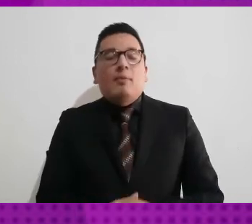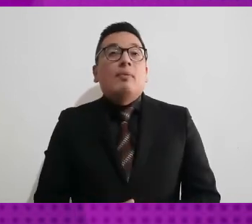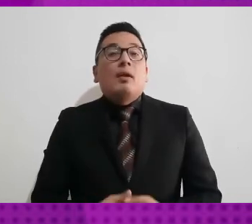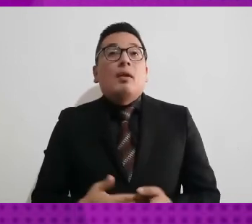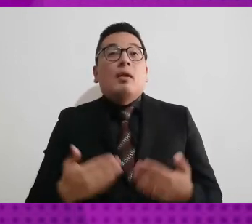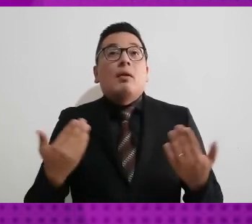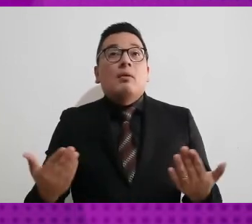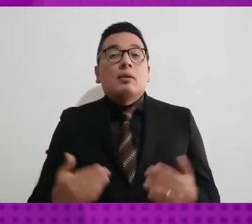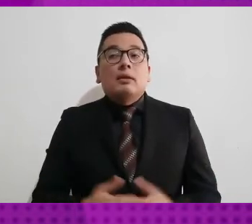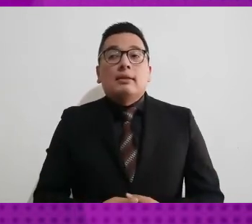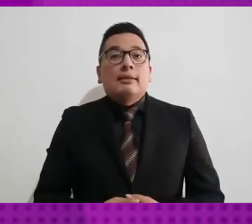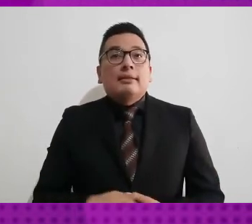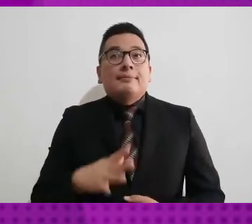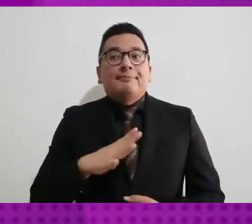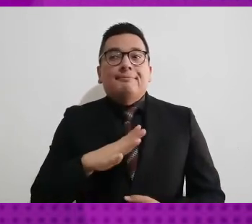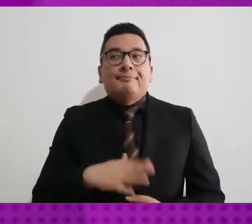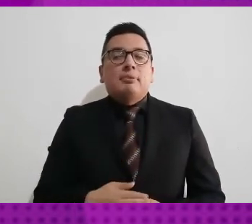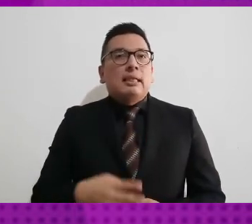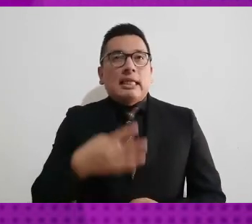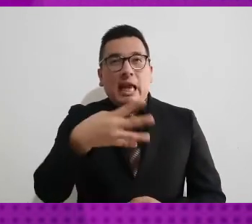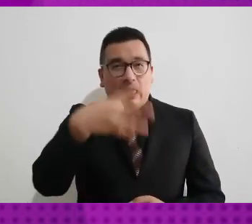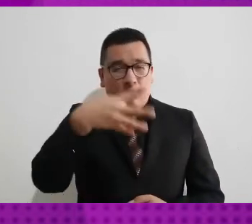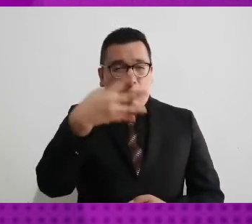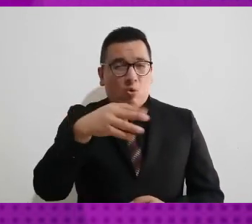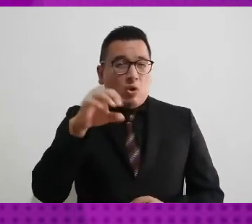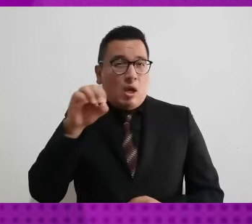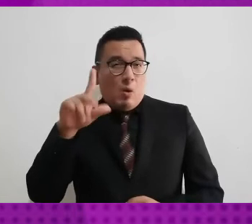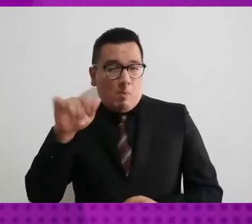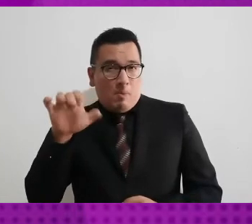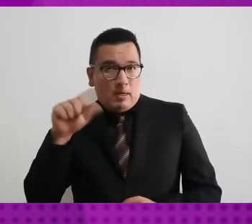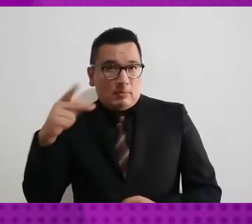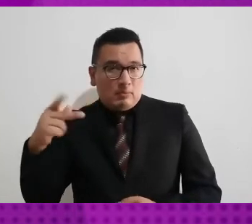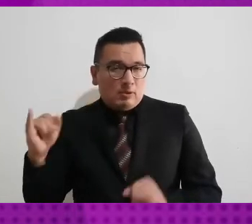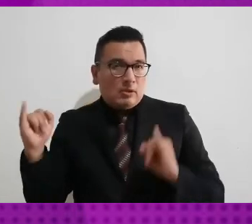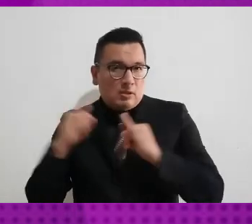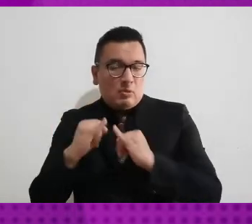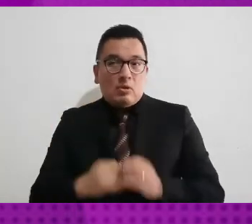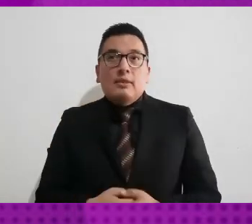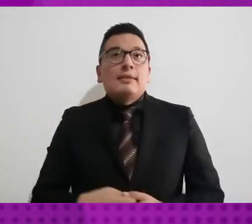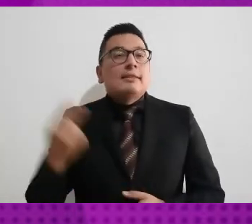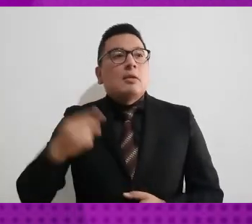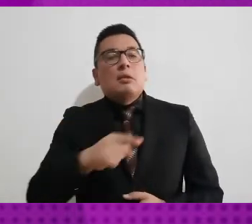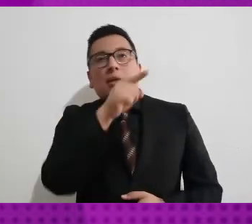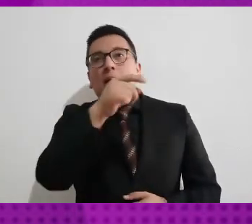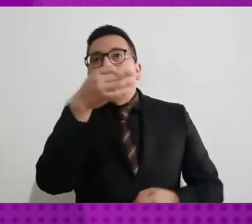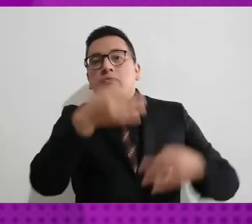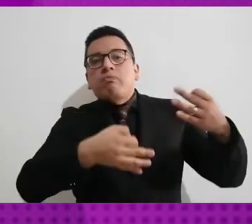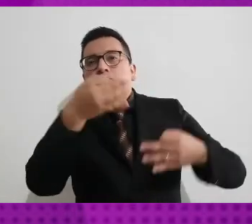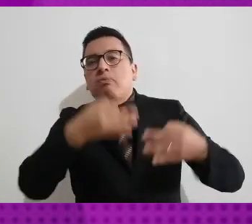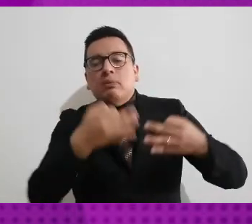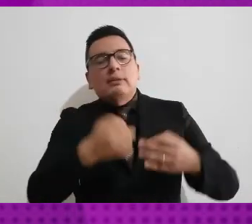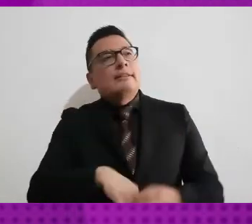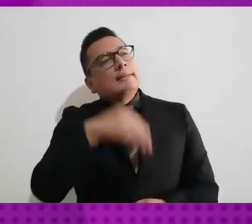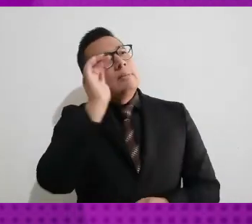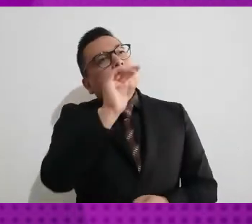14 OPLES han tenido que llegar a instancias judiciales para poder resolver sus cuestiones